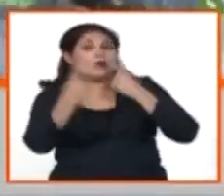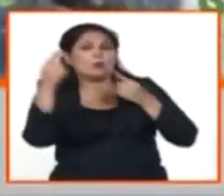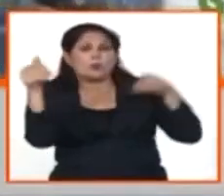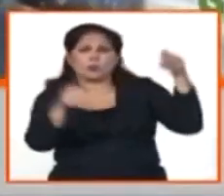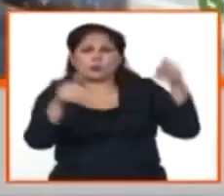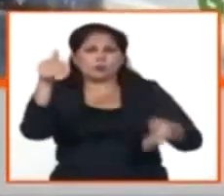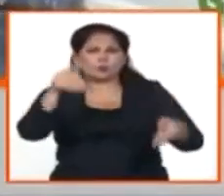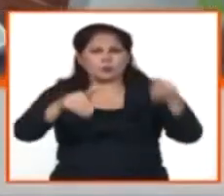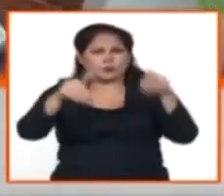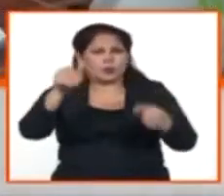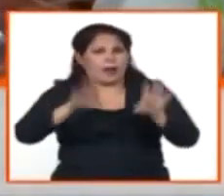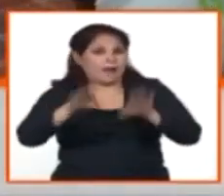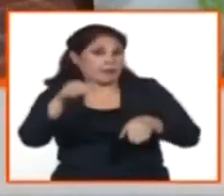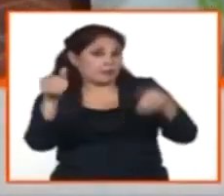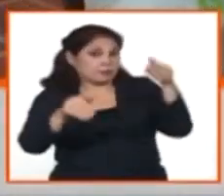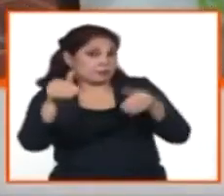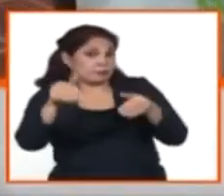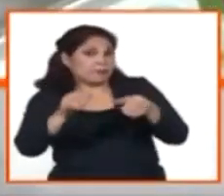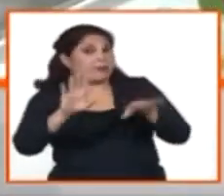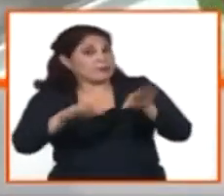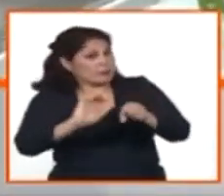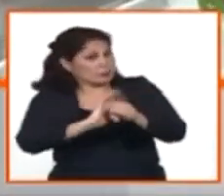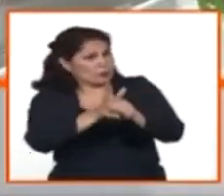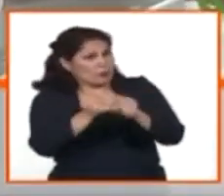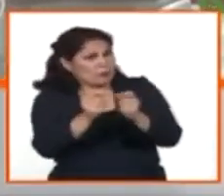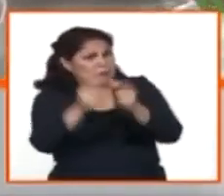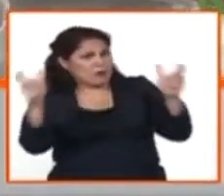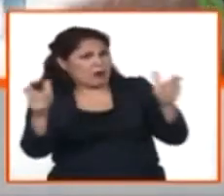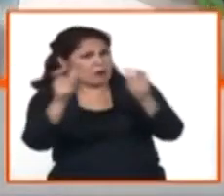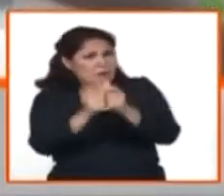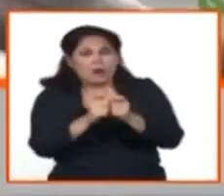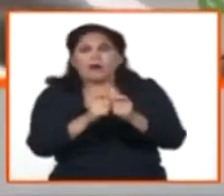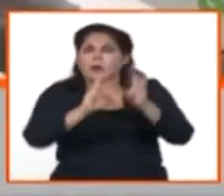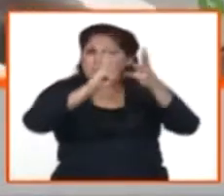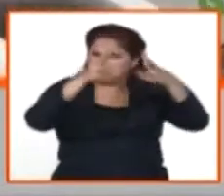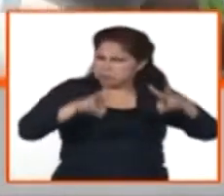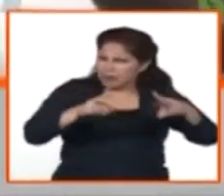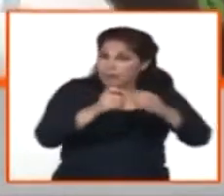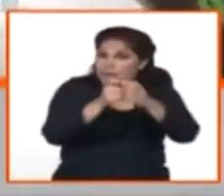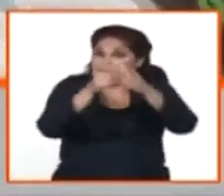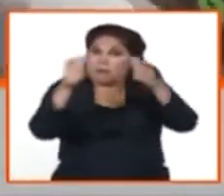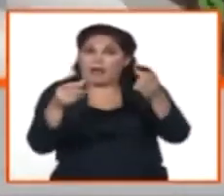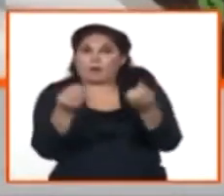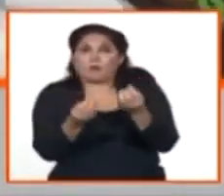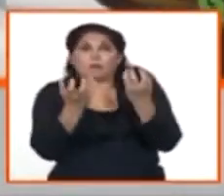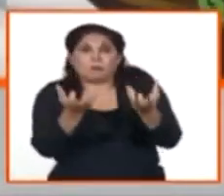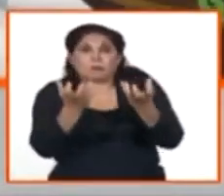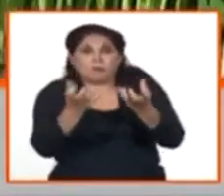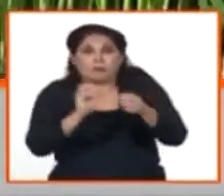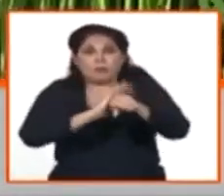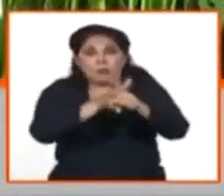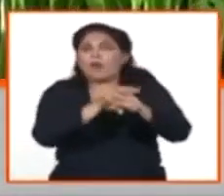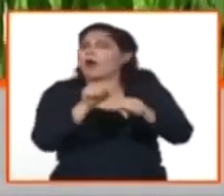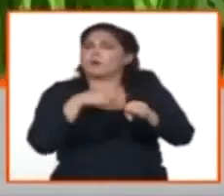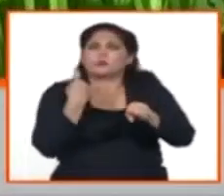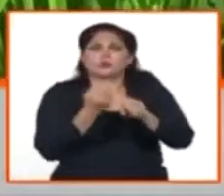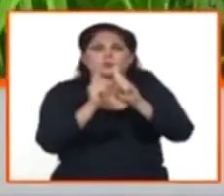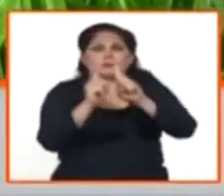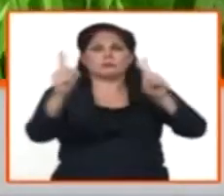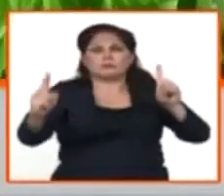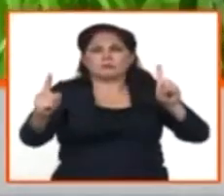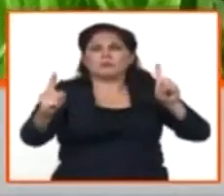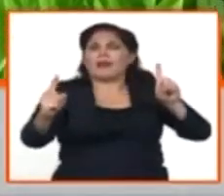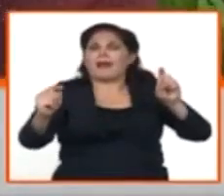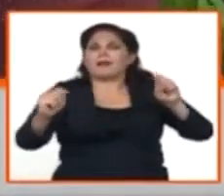permitía la COVID y también virtual. Y esto influyó, pero no se detuvo